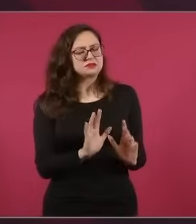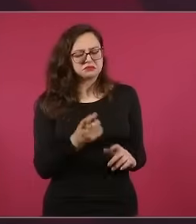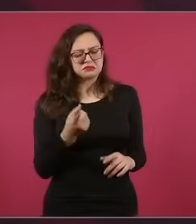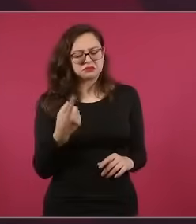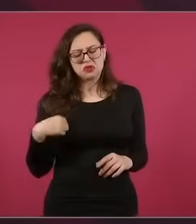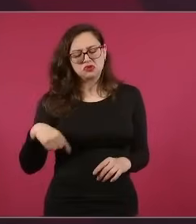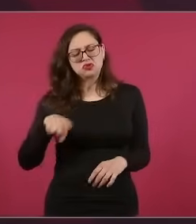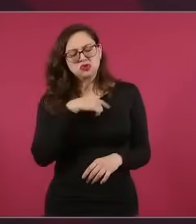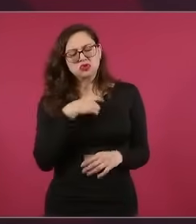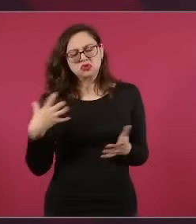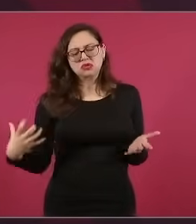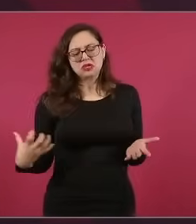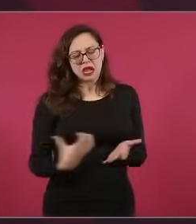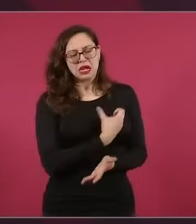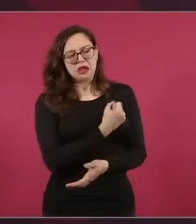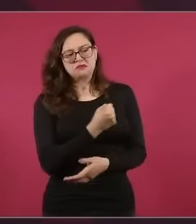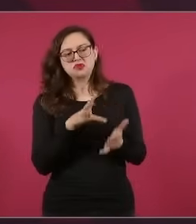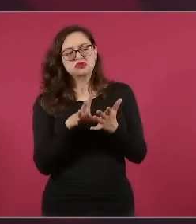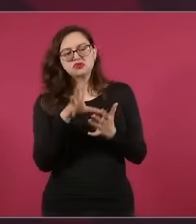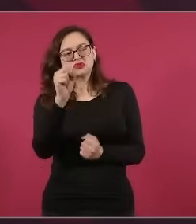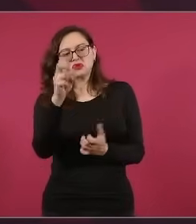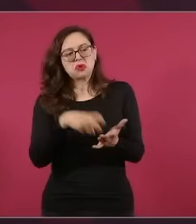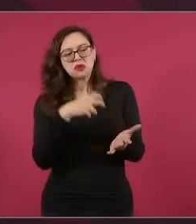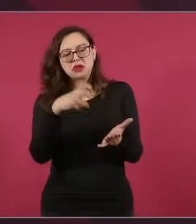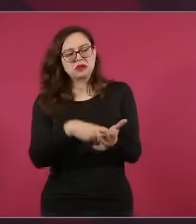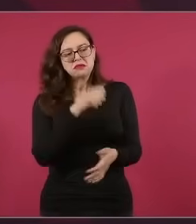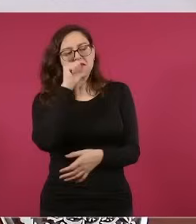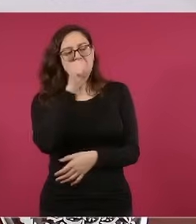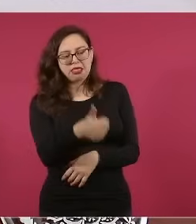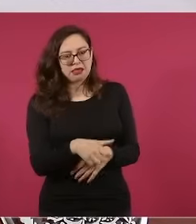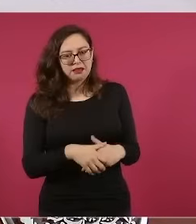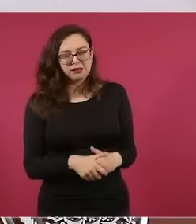la mayoría calificada.